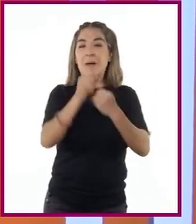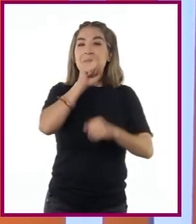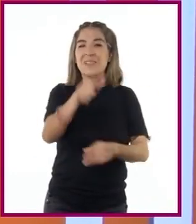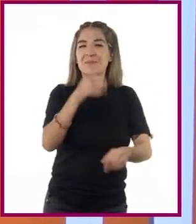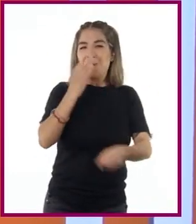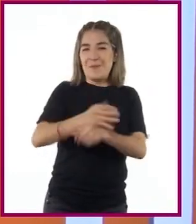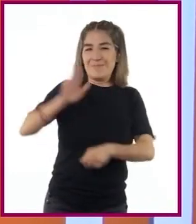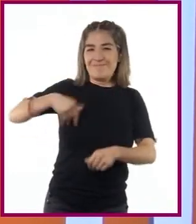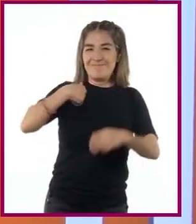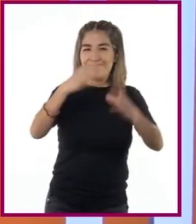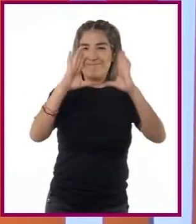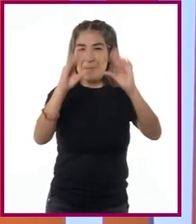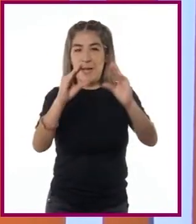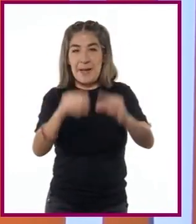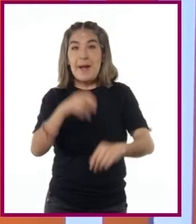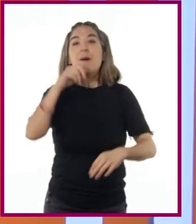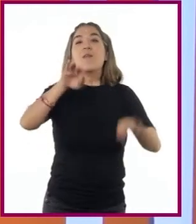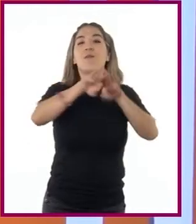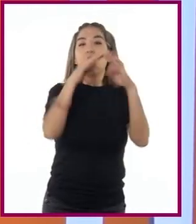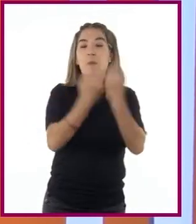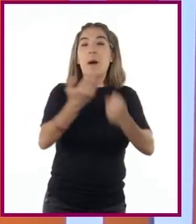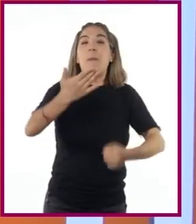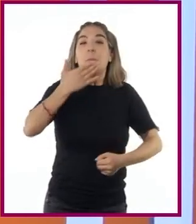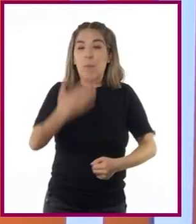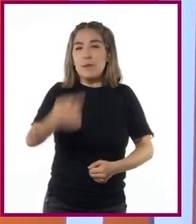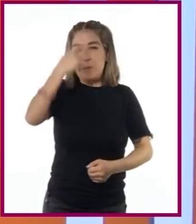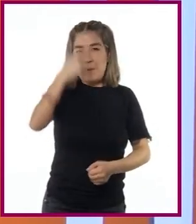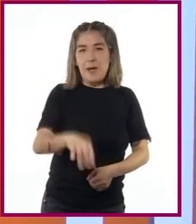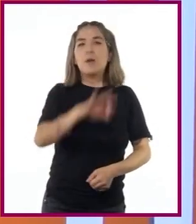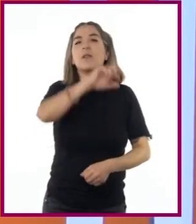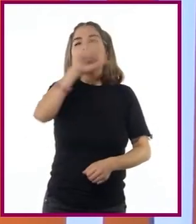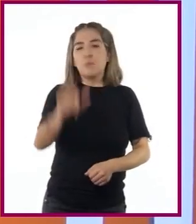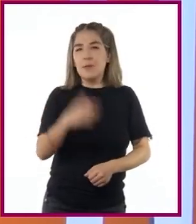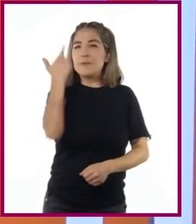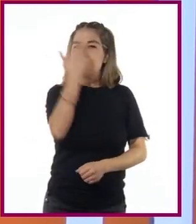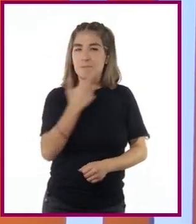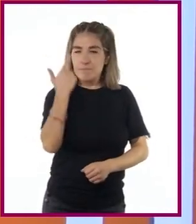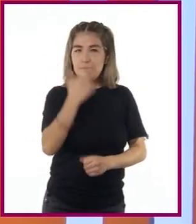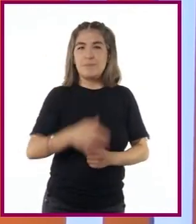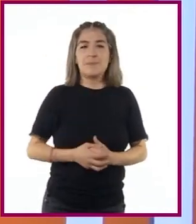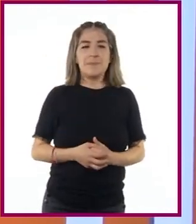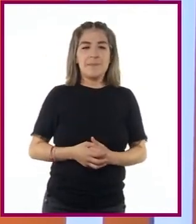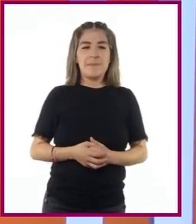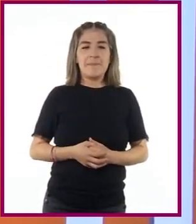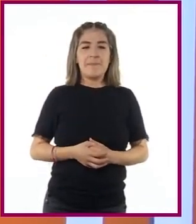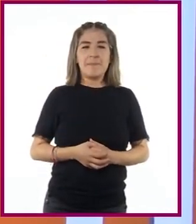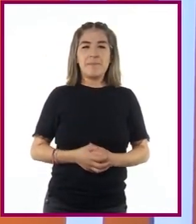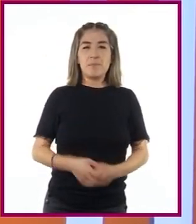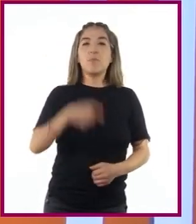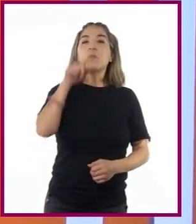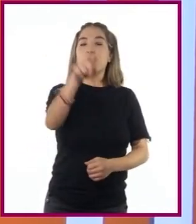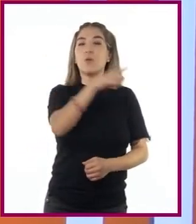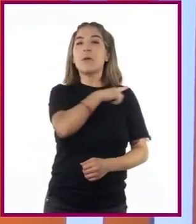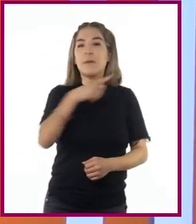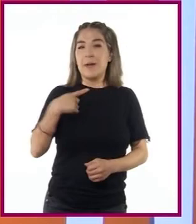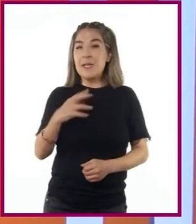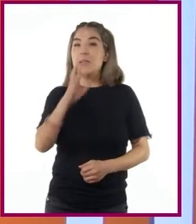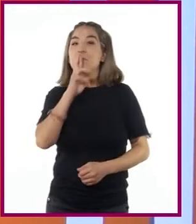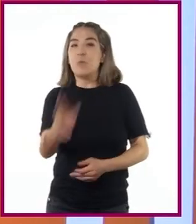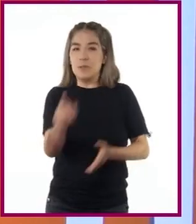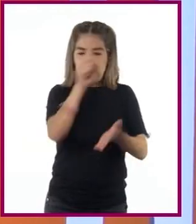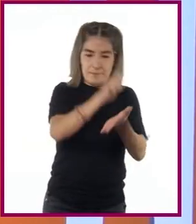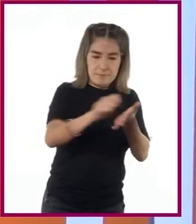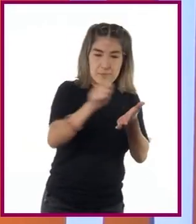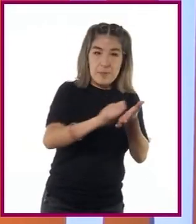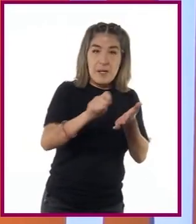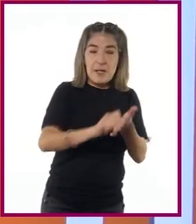seguidas y la opción correcta para su posterior análisis. Anoten sus respuestas